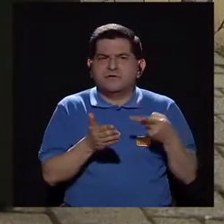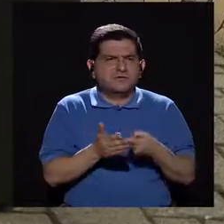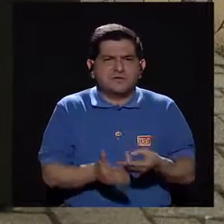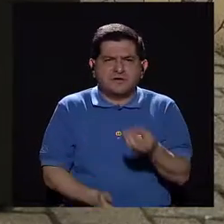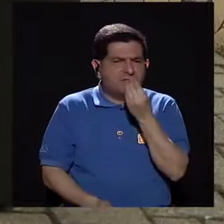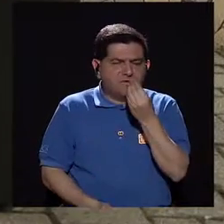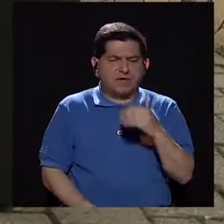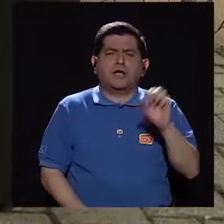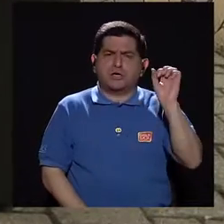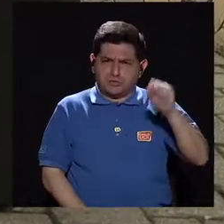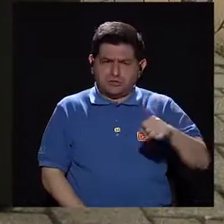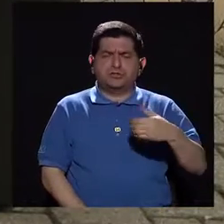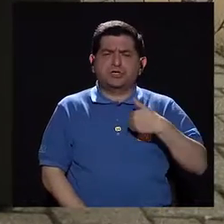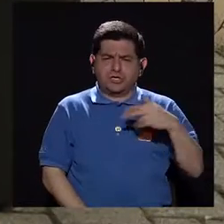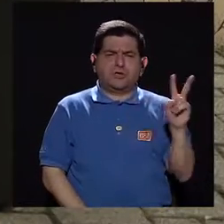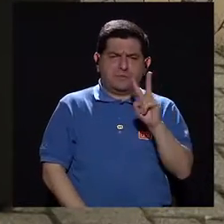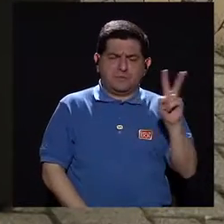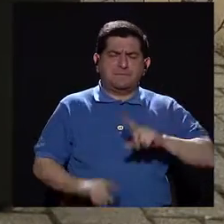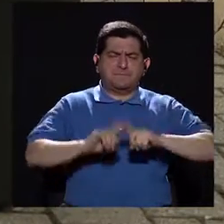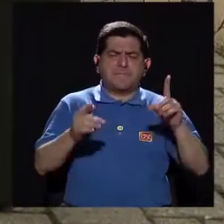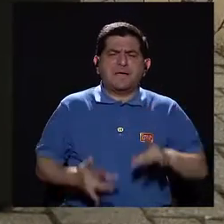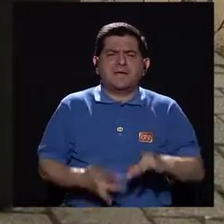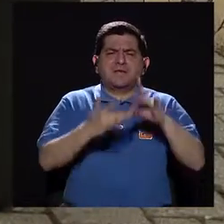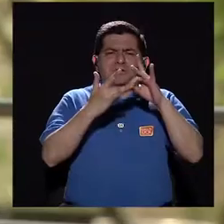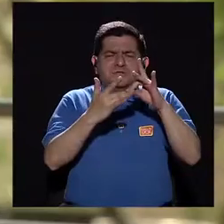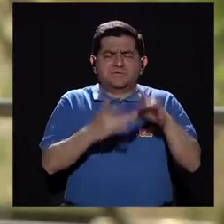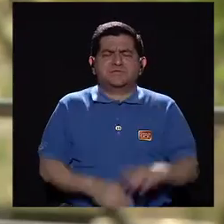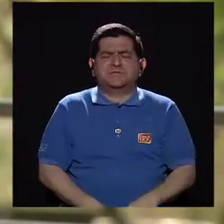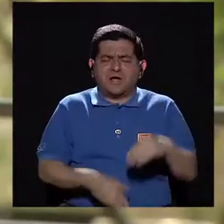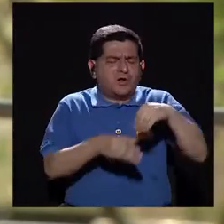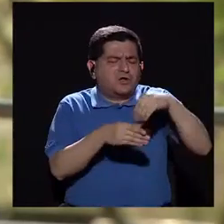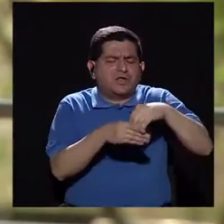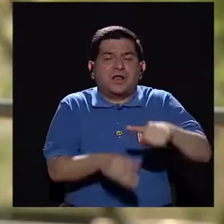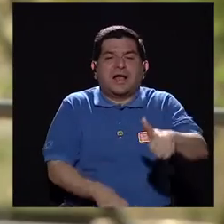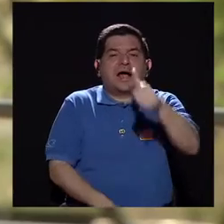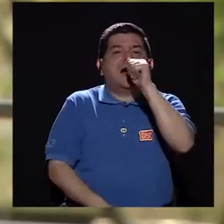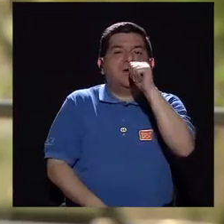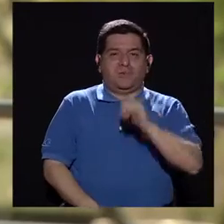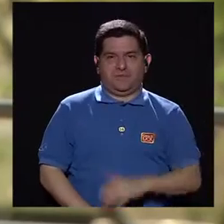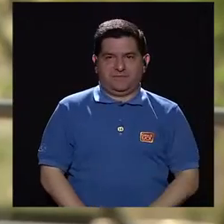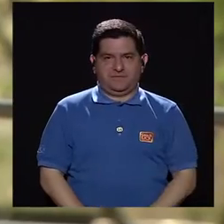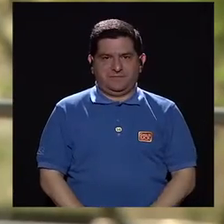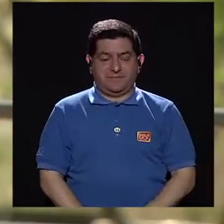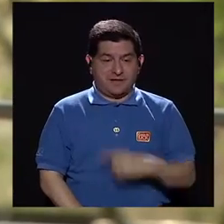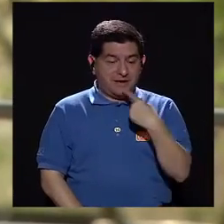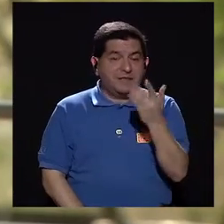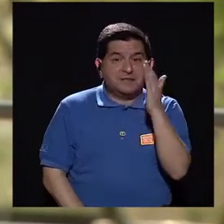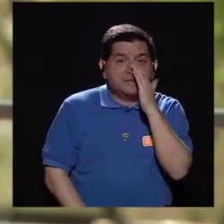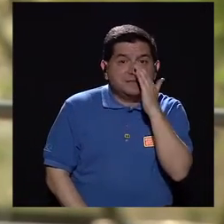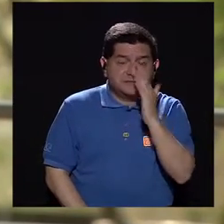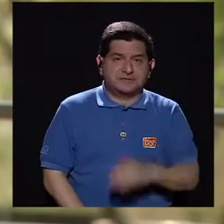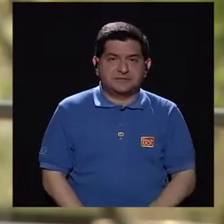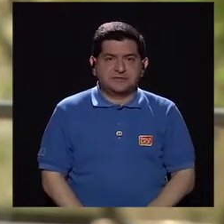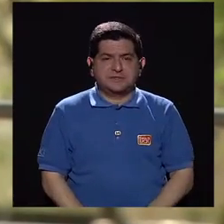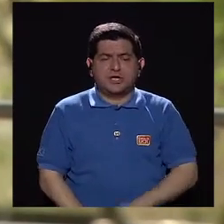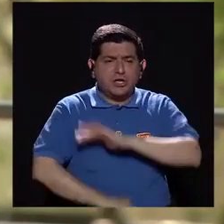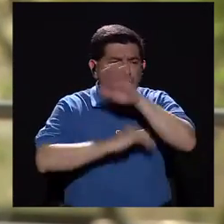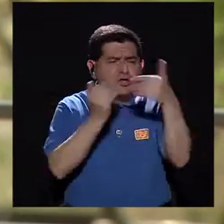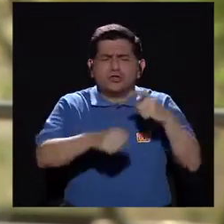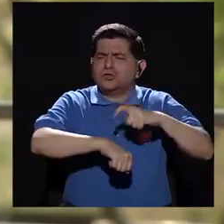que no sea nutritivo, no. Tiene algunas vitaminas, pero especialmente es muy rico en agua. Por eso le decimos a